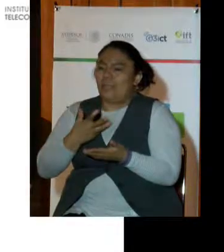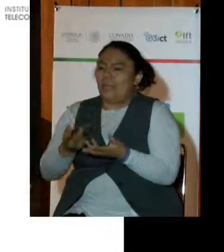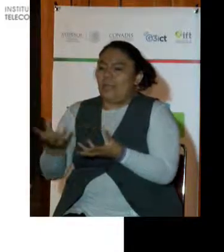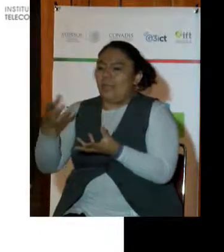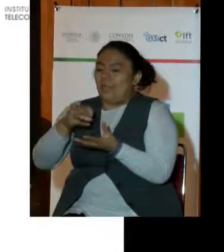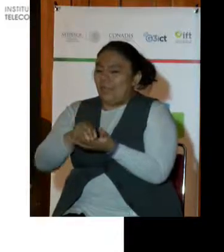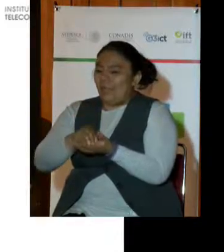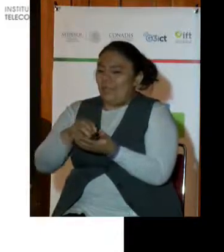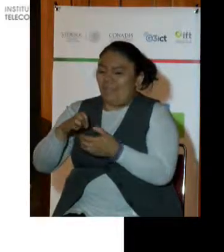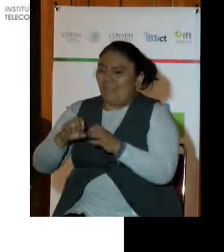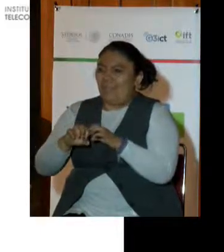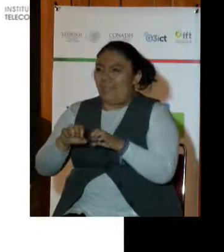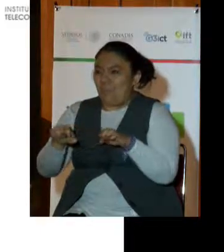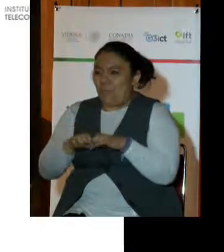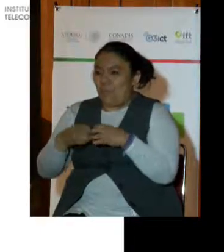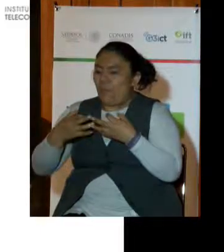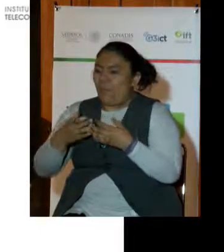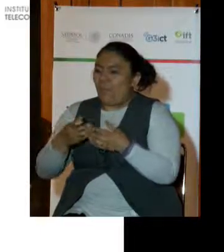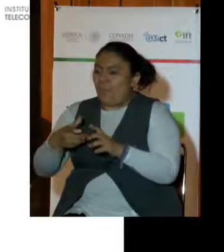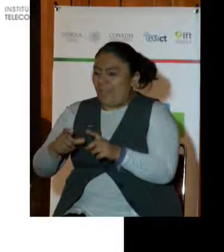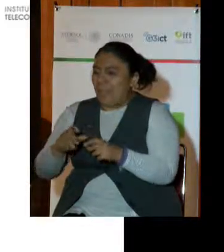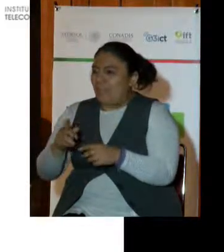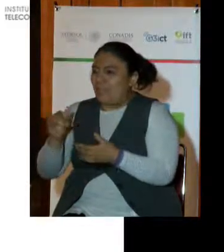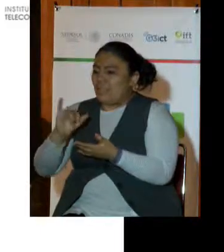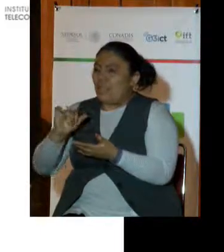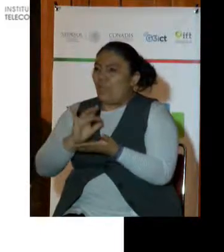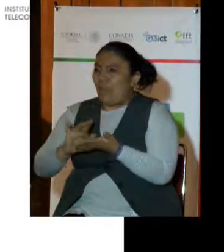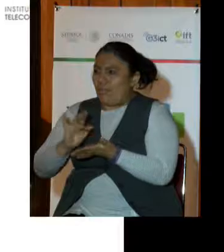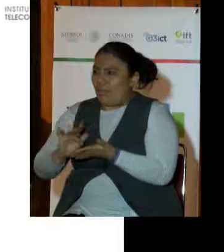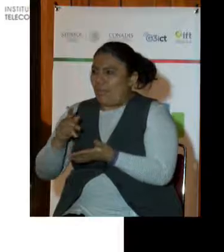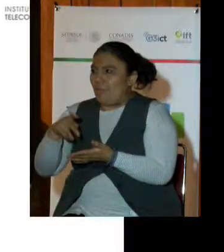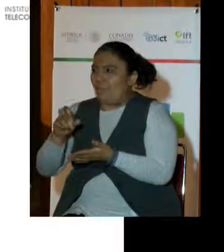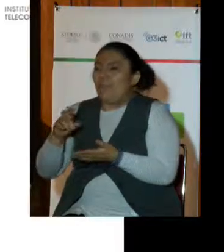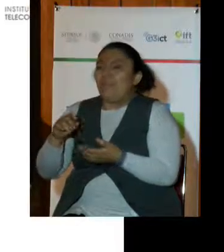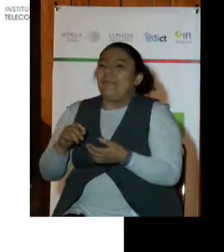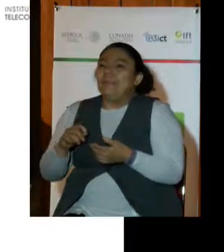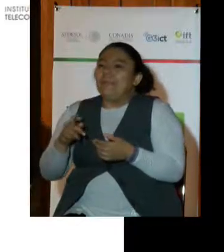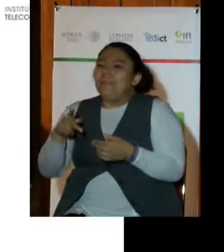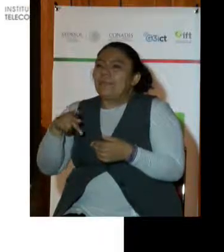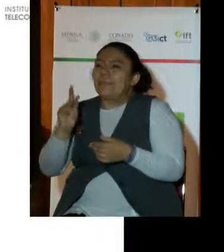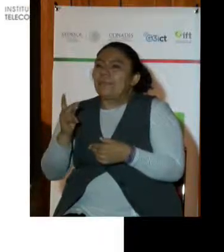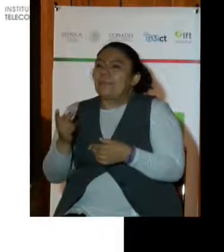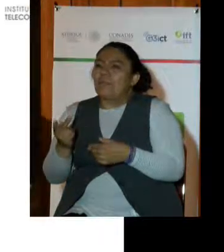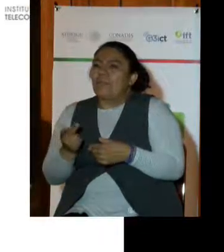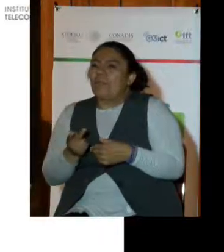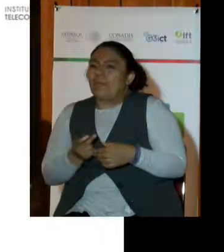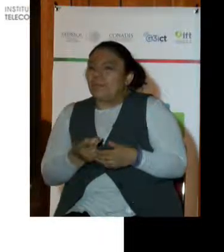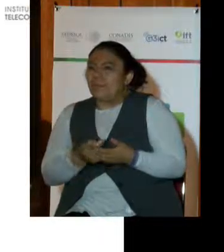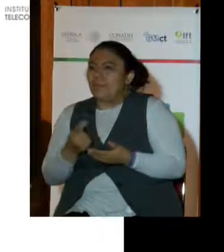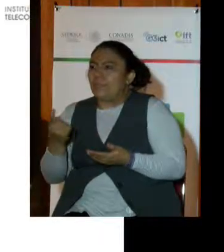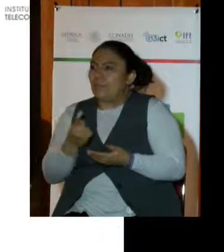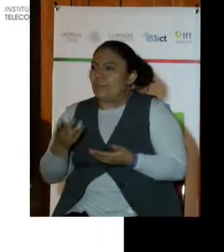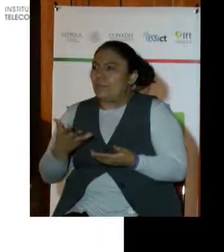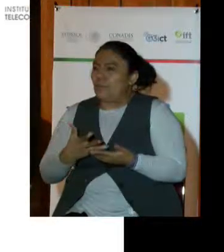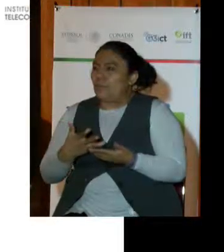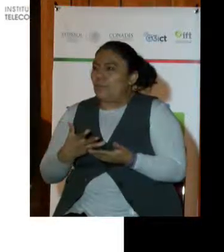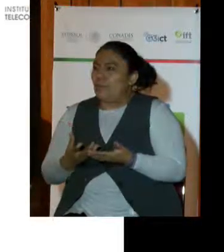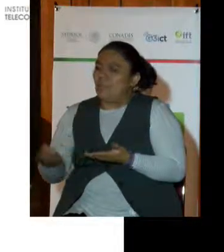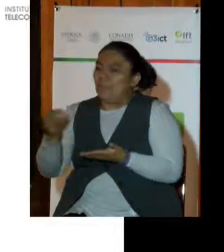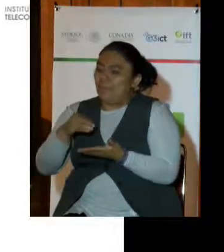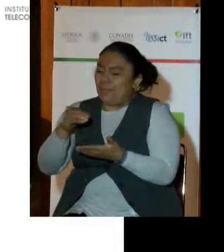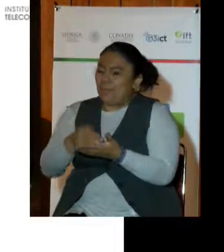el equipo físico, sino en las aplicaciones o en el software que uno le carga